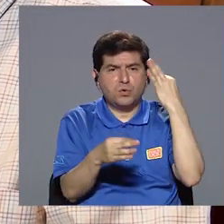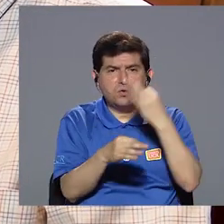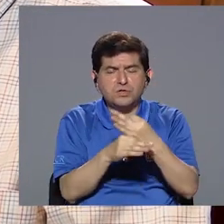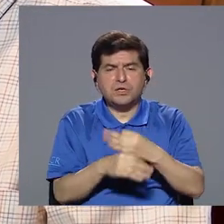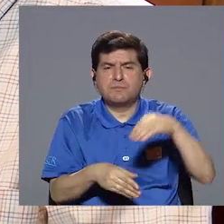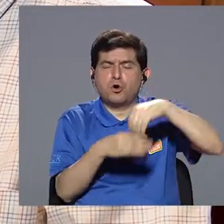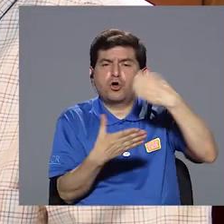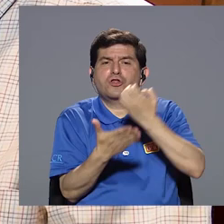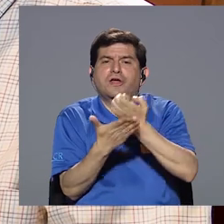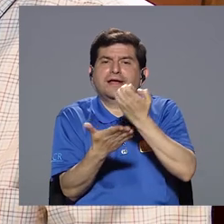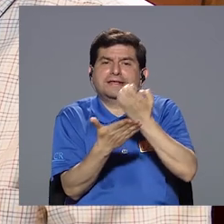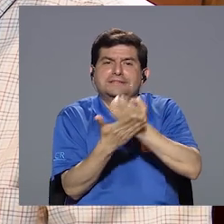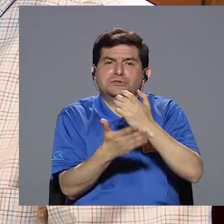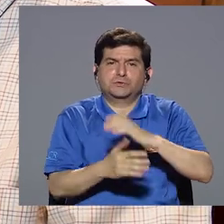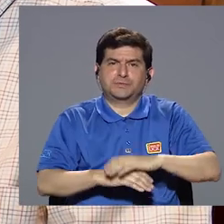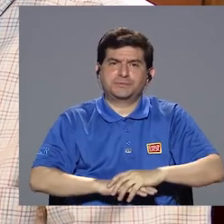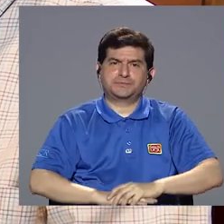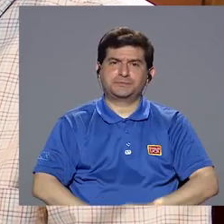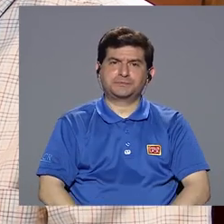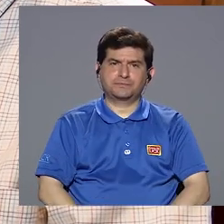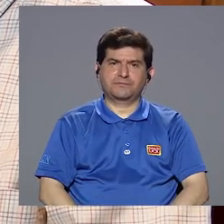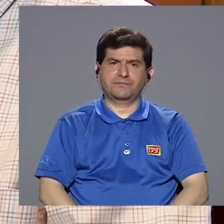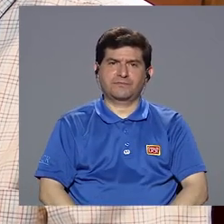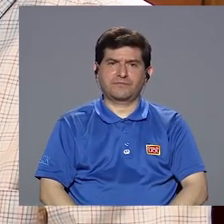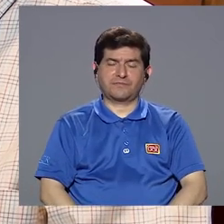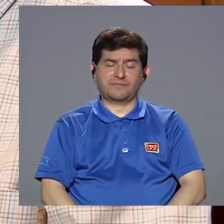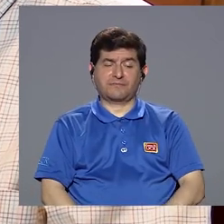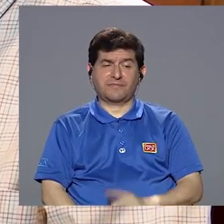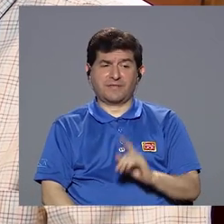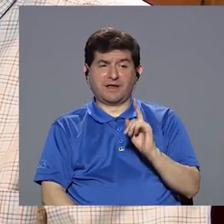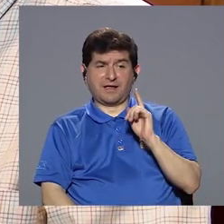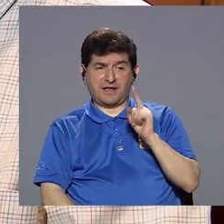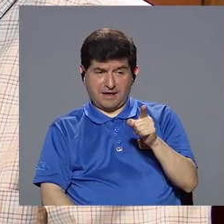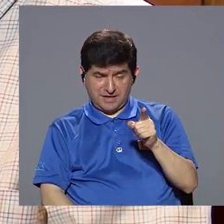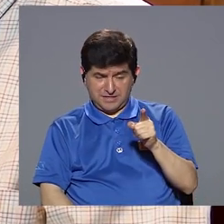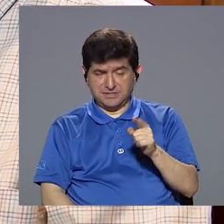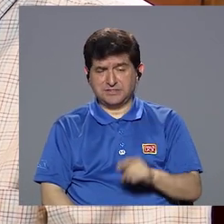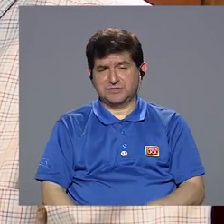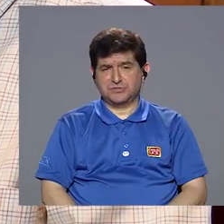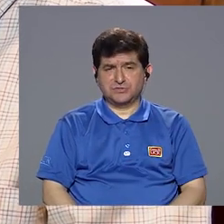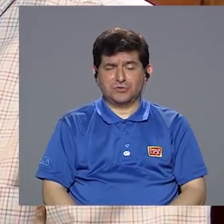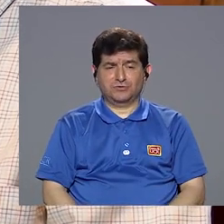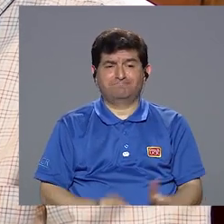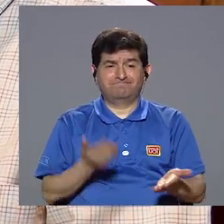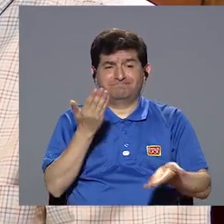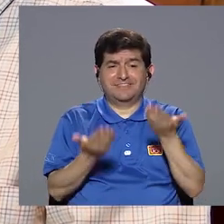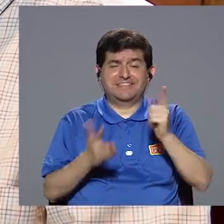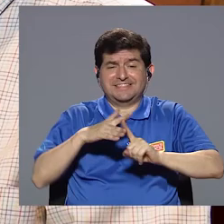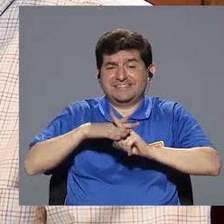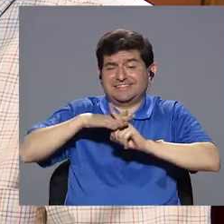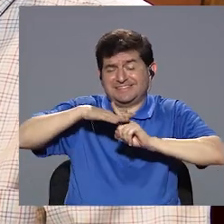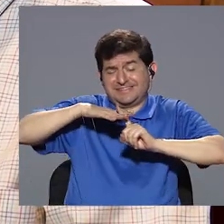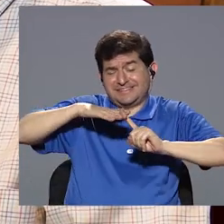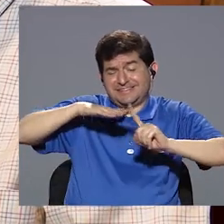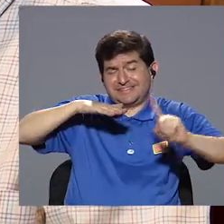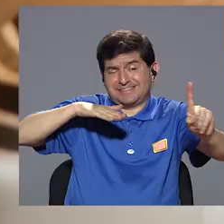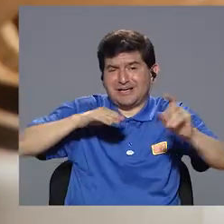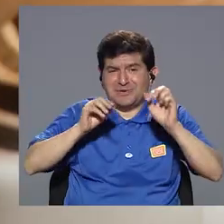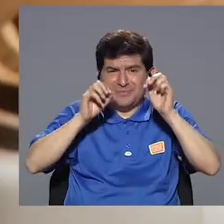algún tipo algún tipo de ingreso eso es algo que en gran medida escapa